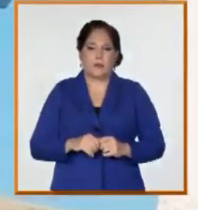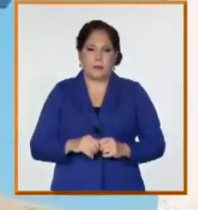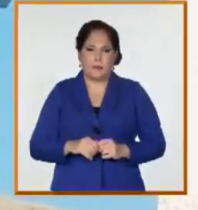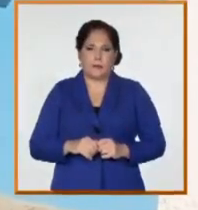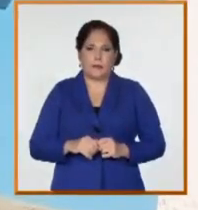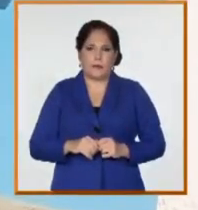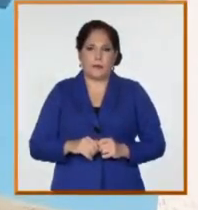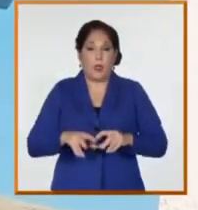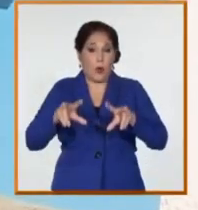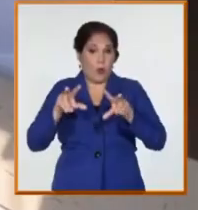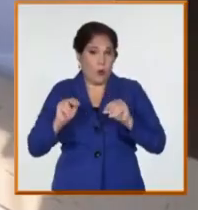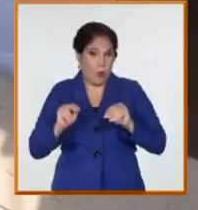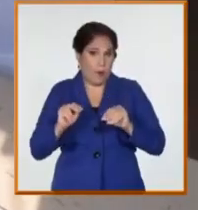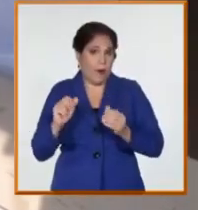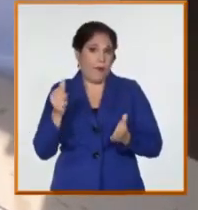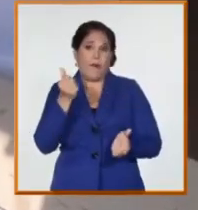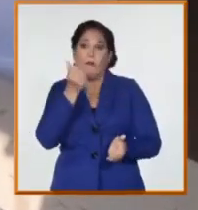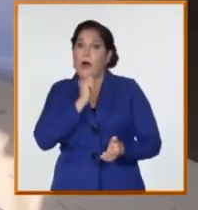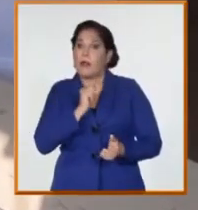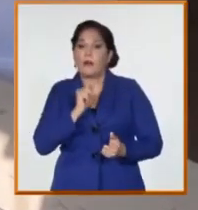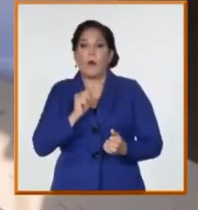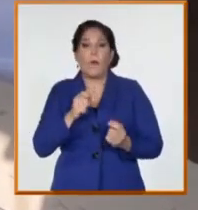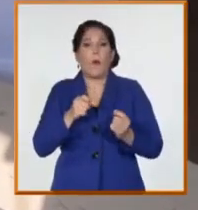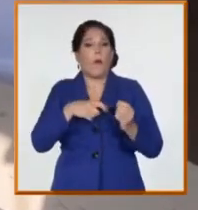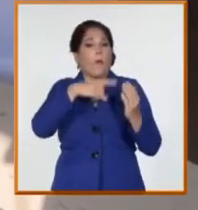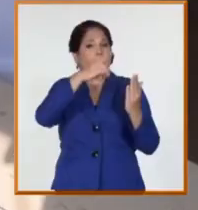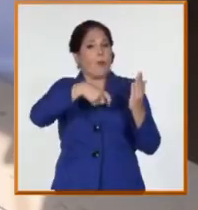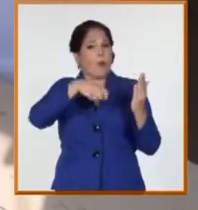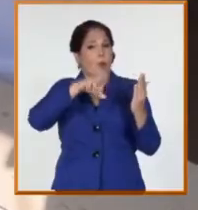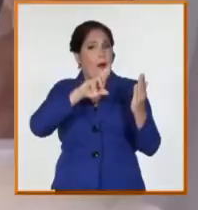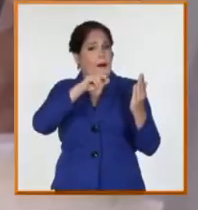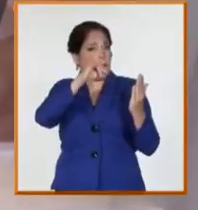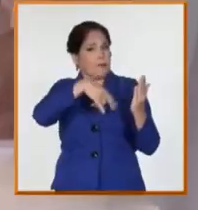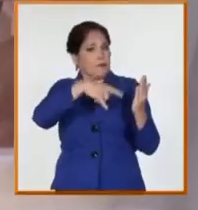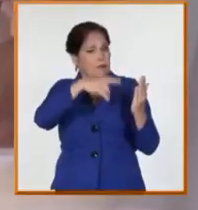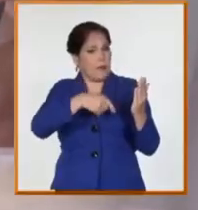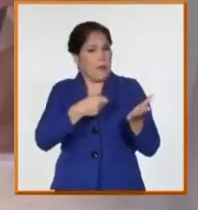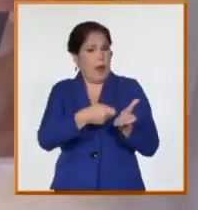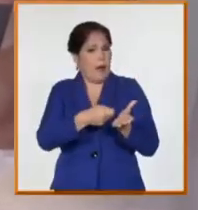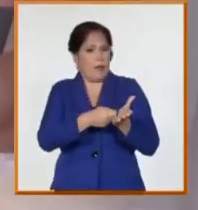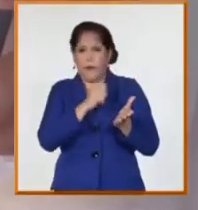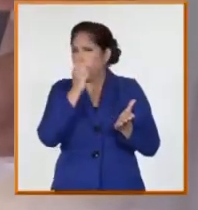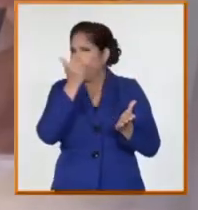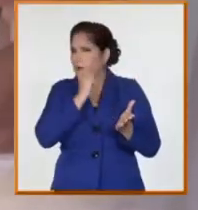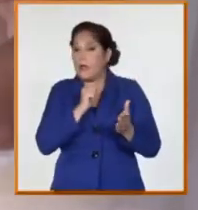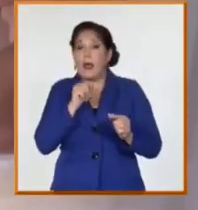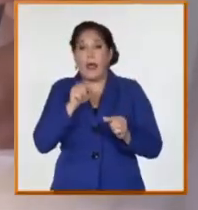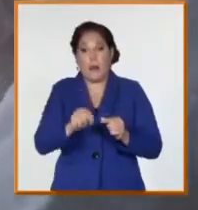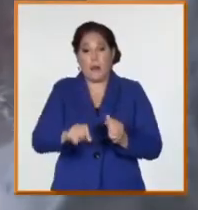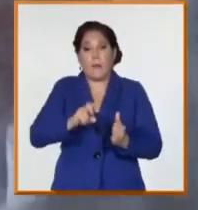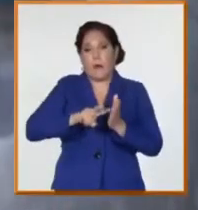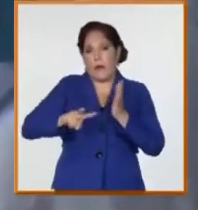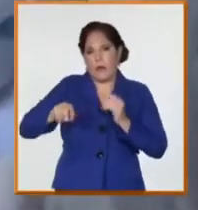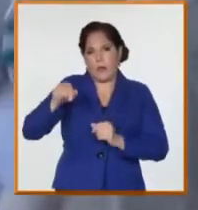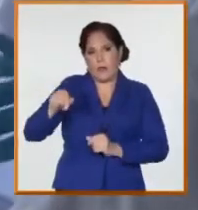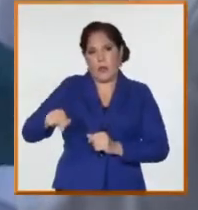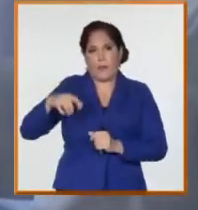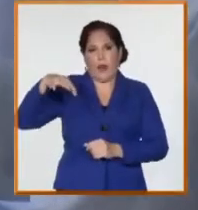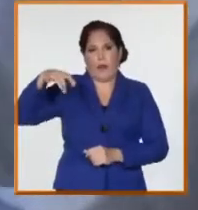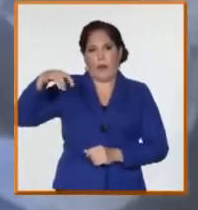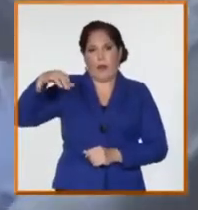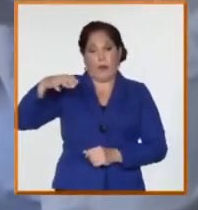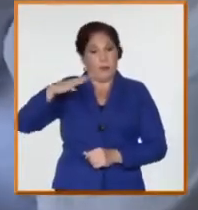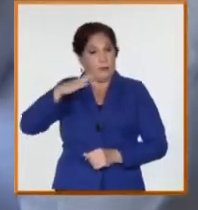nuevas facilidades de pago electrónico en correspondencia con el proceso de bancarización se llevan a cabo en las pescaderías de Pinar del Río